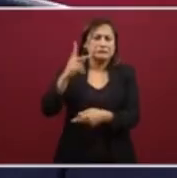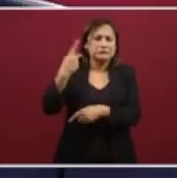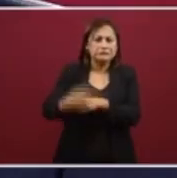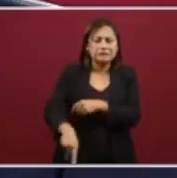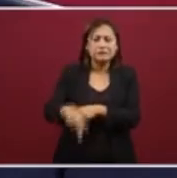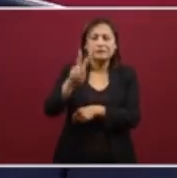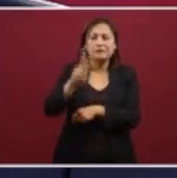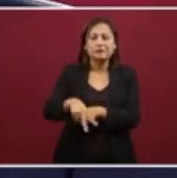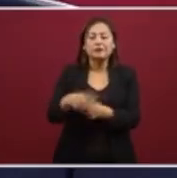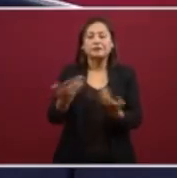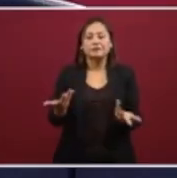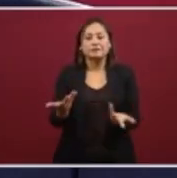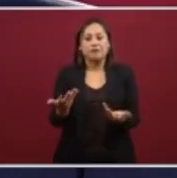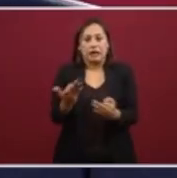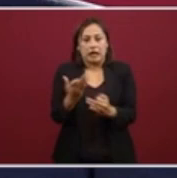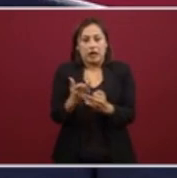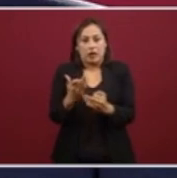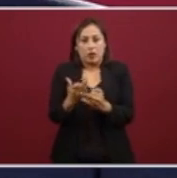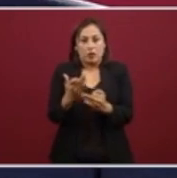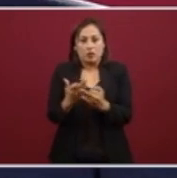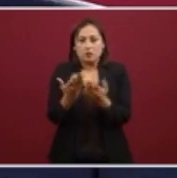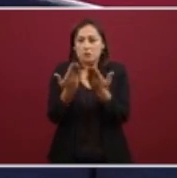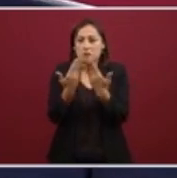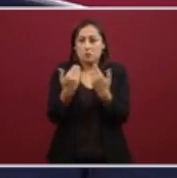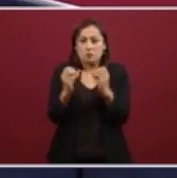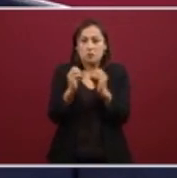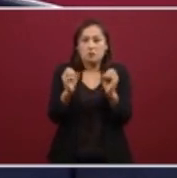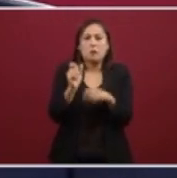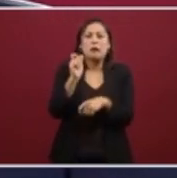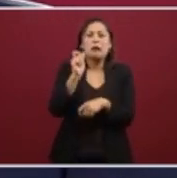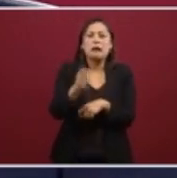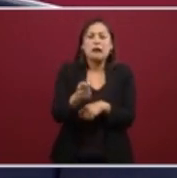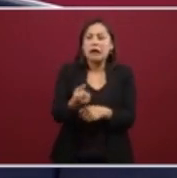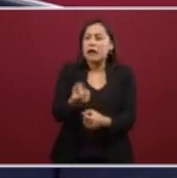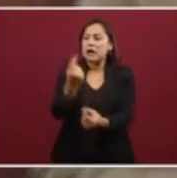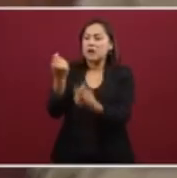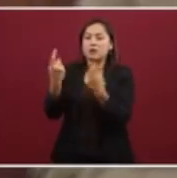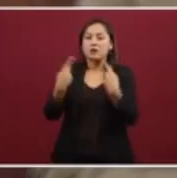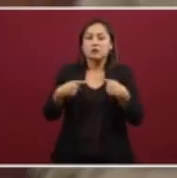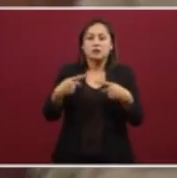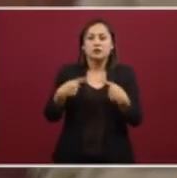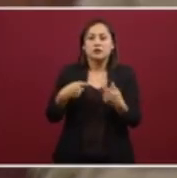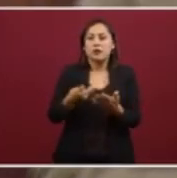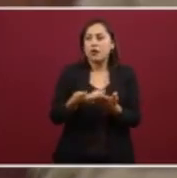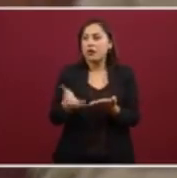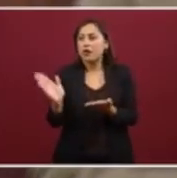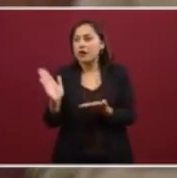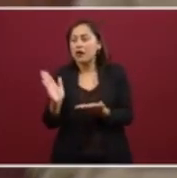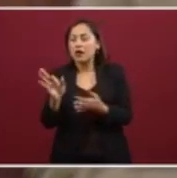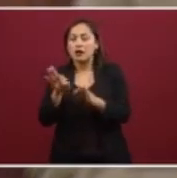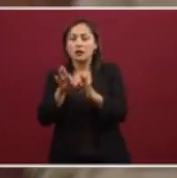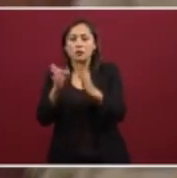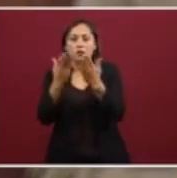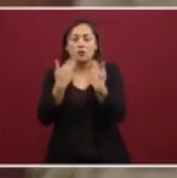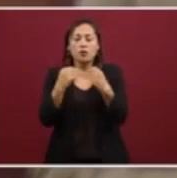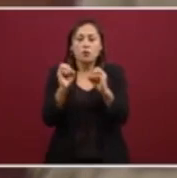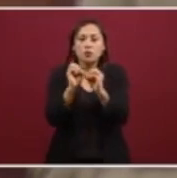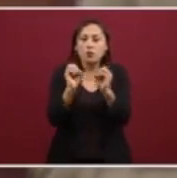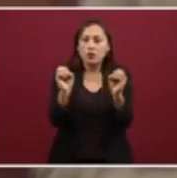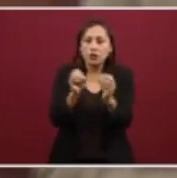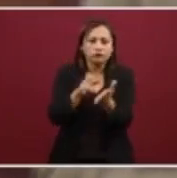no hay un apoyo para aquellos compañeros que se quedan sin trabajo, para aquellos compañeros que no